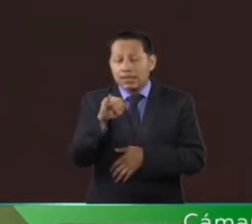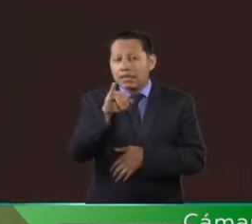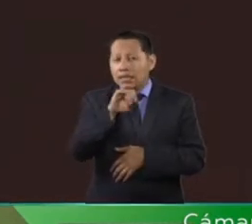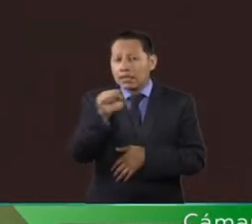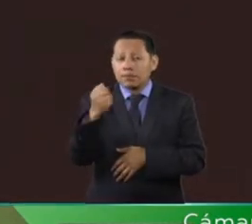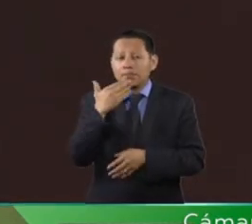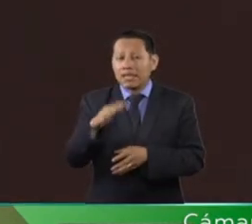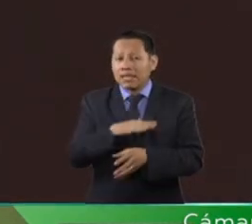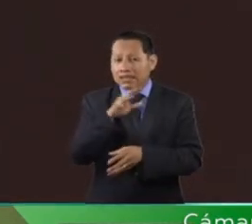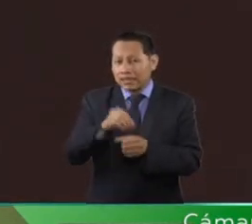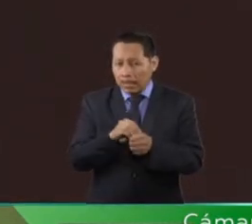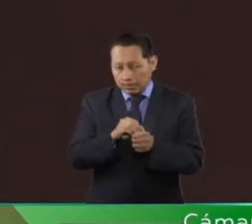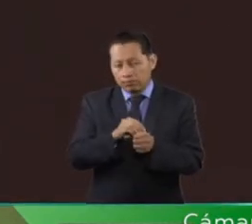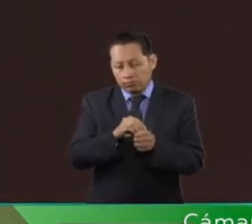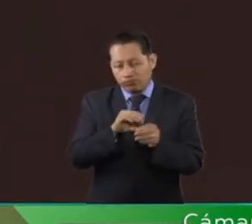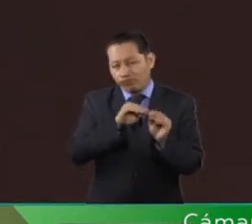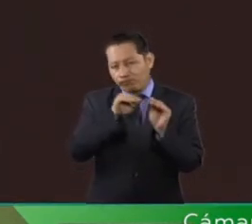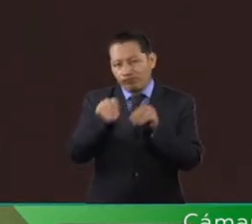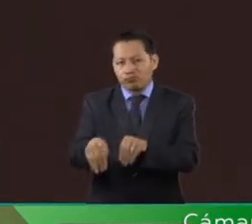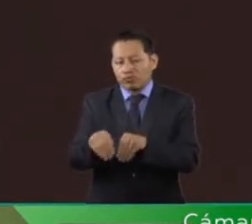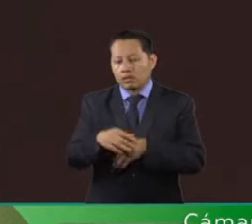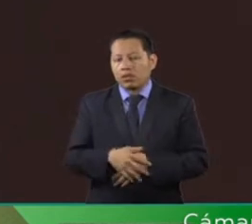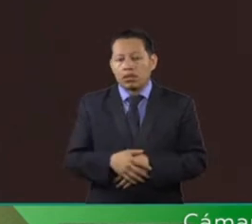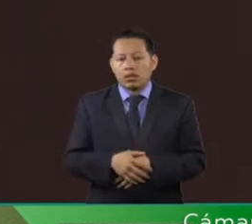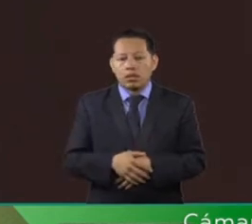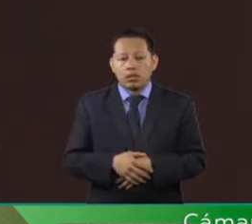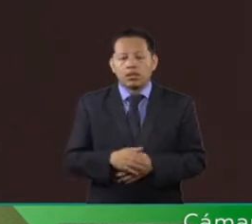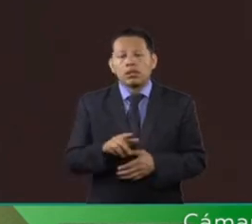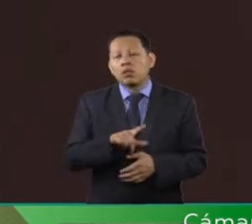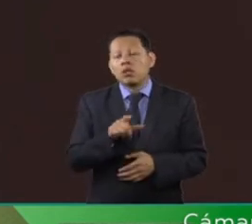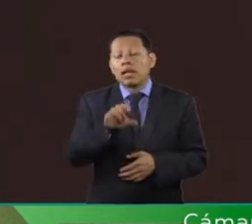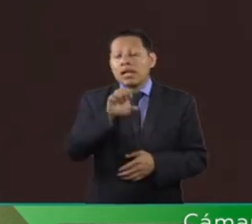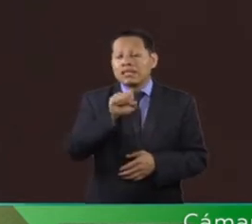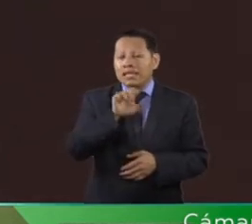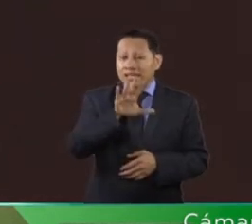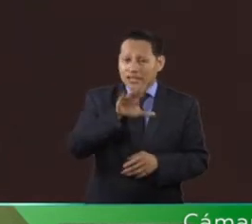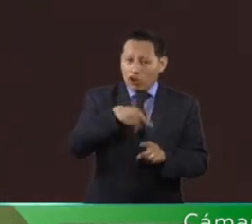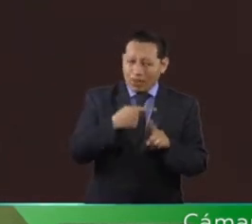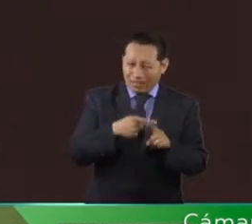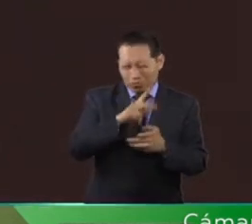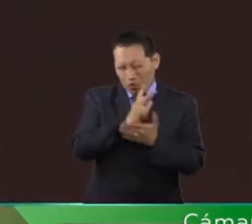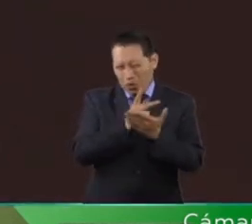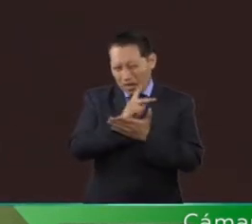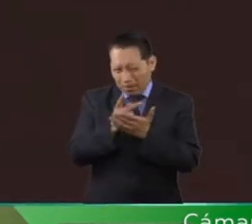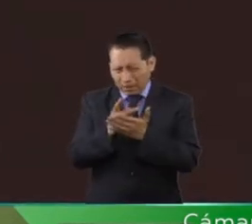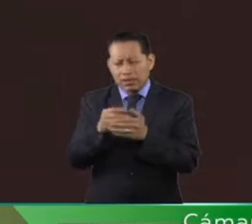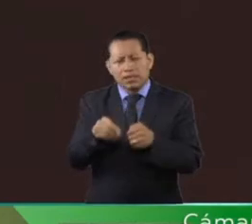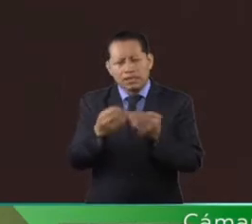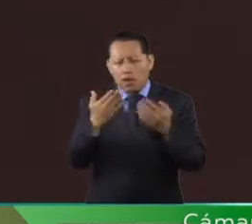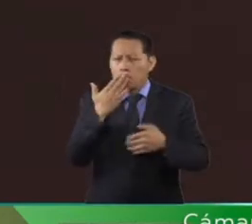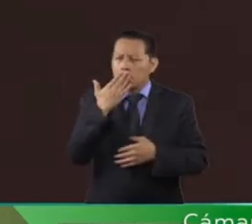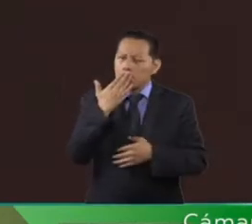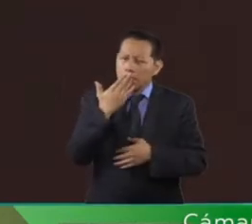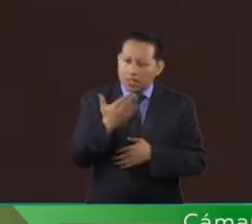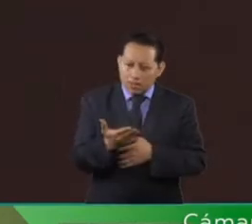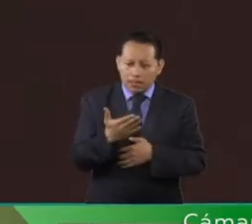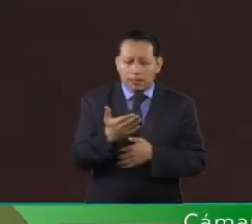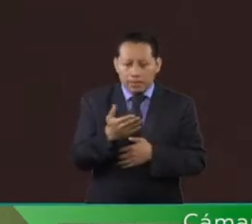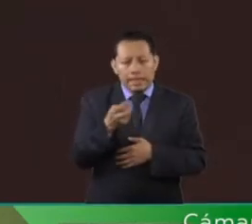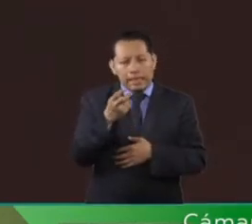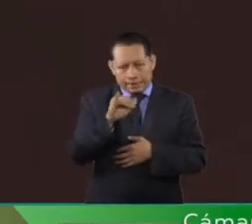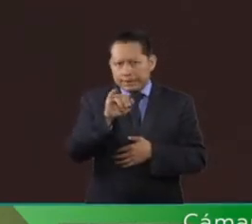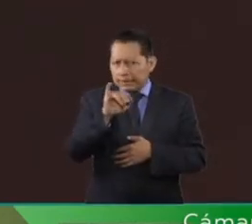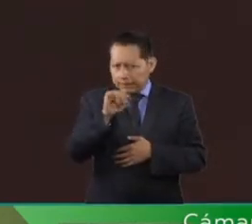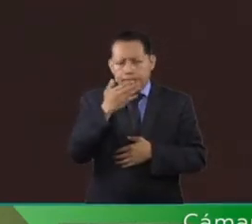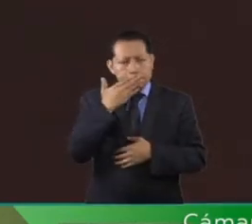IMSS Bienestar. El apoyo del 65 y más y otros programas, claro que son buenos, estamos a favor de